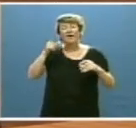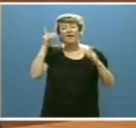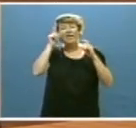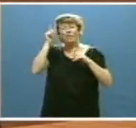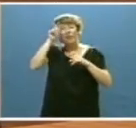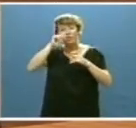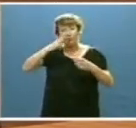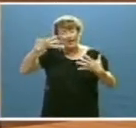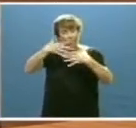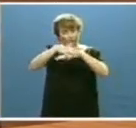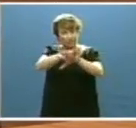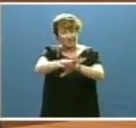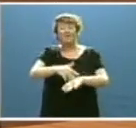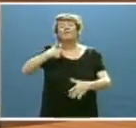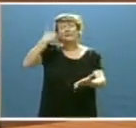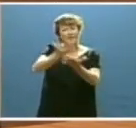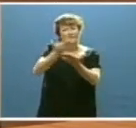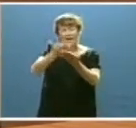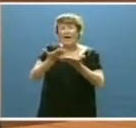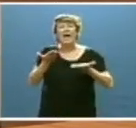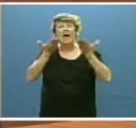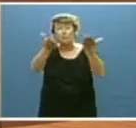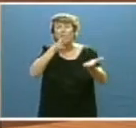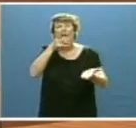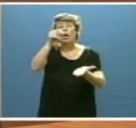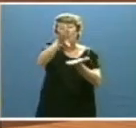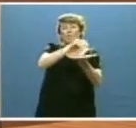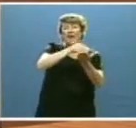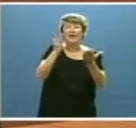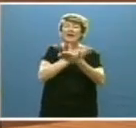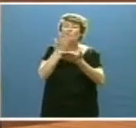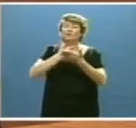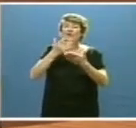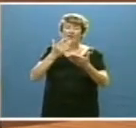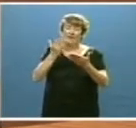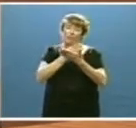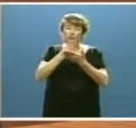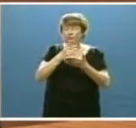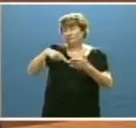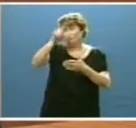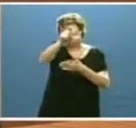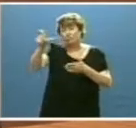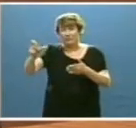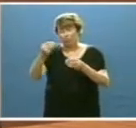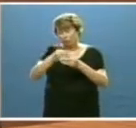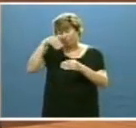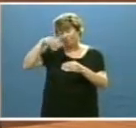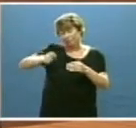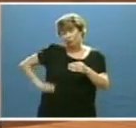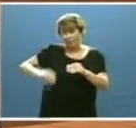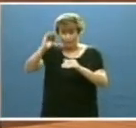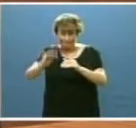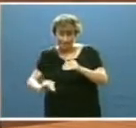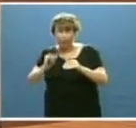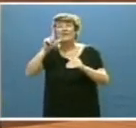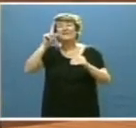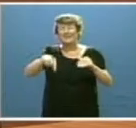garantizaremos ayudas para la adquisición de libros de texto a las familias con menos ingresos junto al desarrollo y extensión